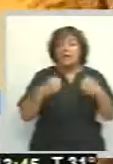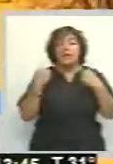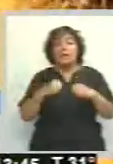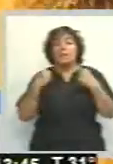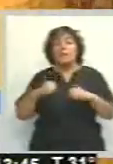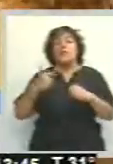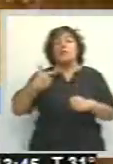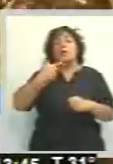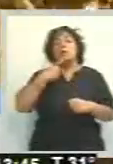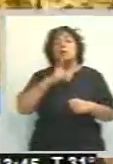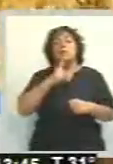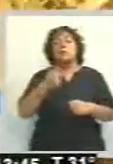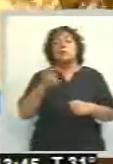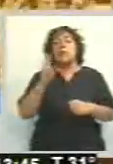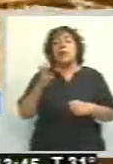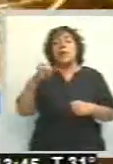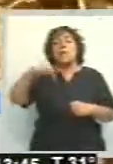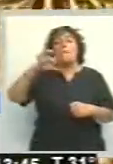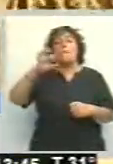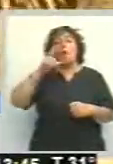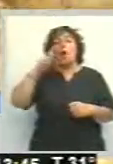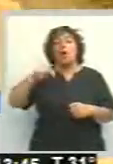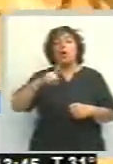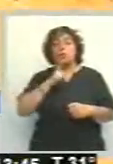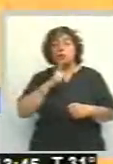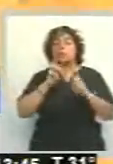Point y... En Manresa.